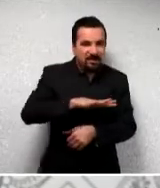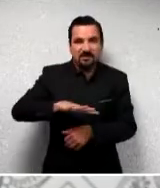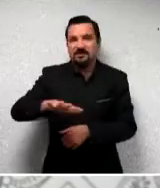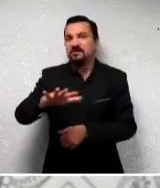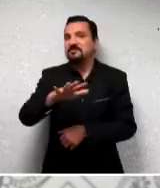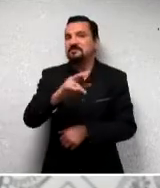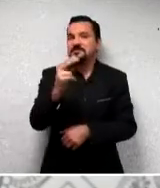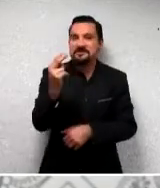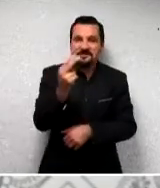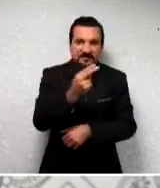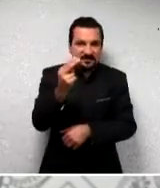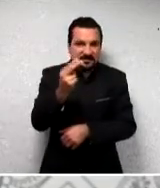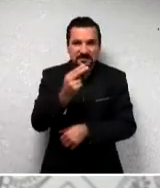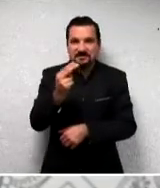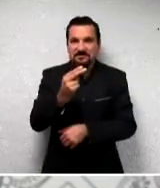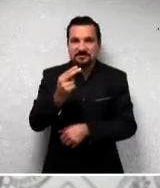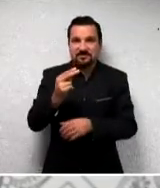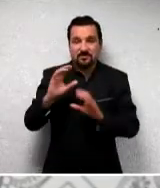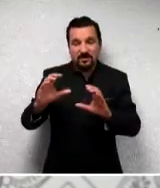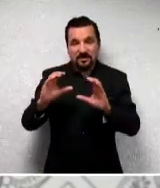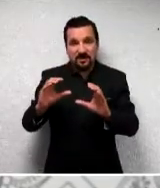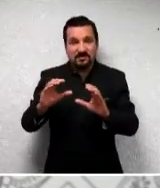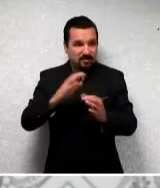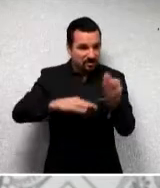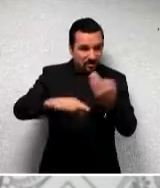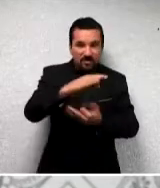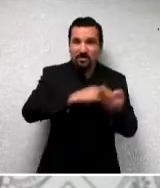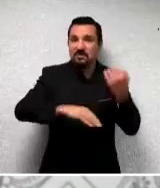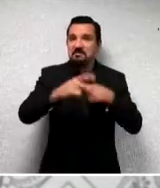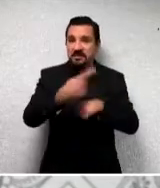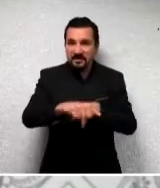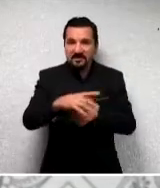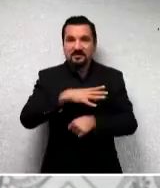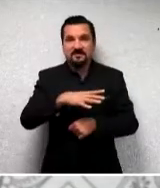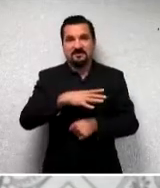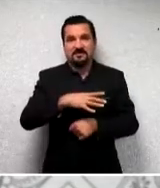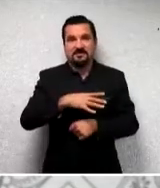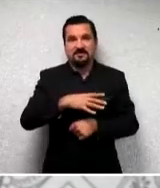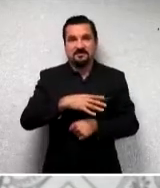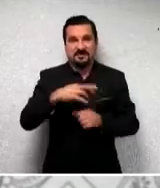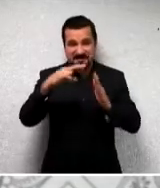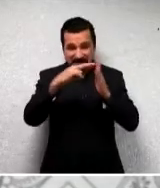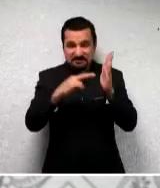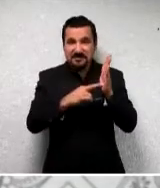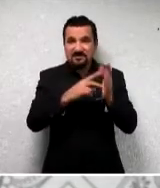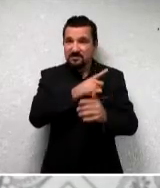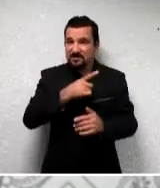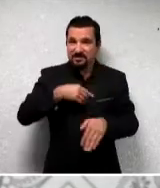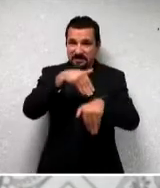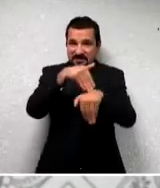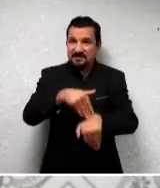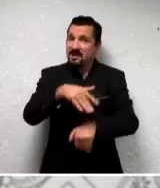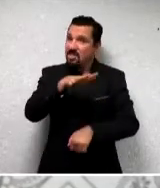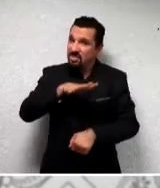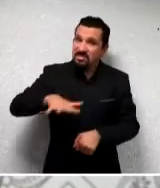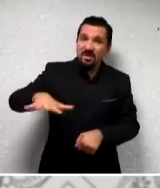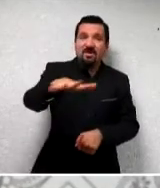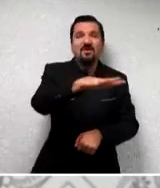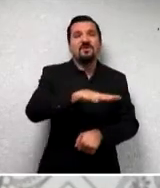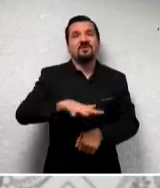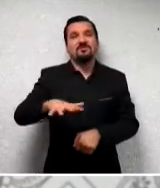estamos en riesgo y las instrucciones son para todos esa tarea